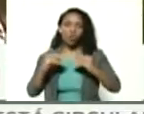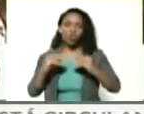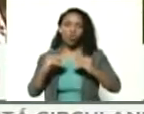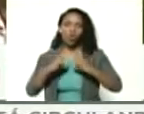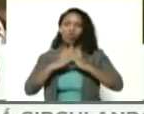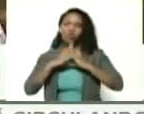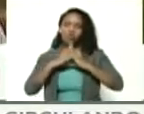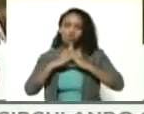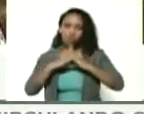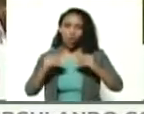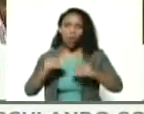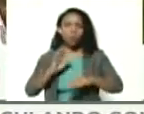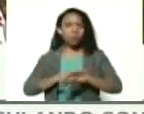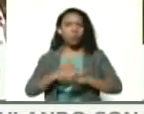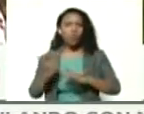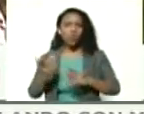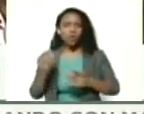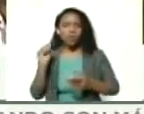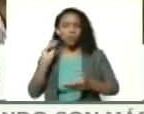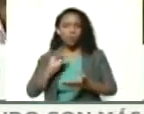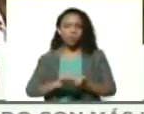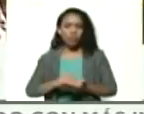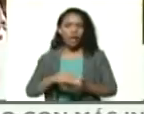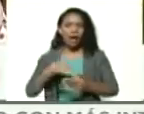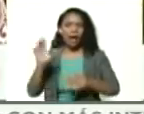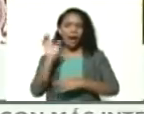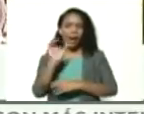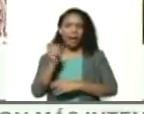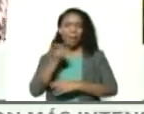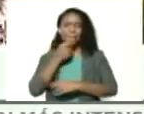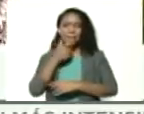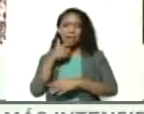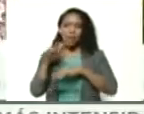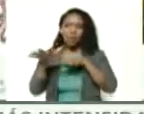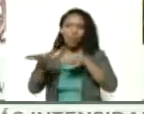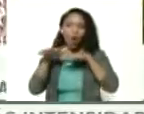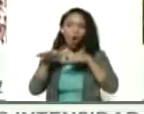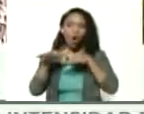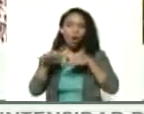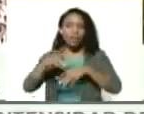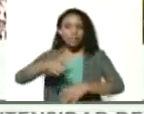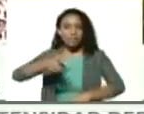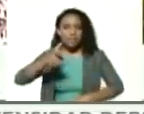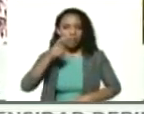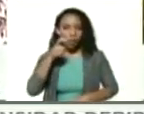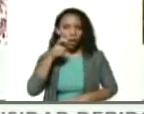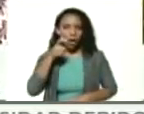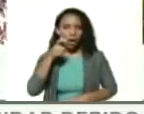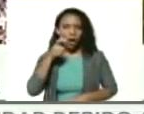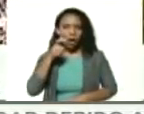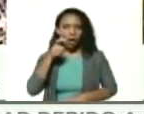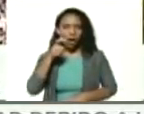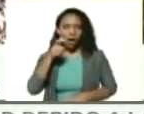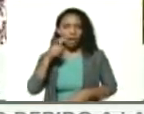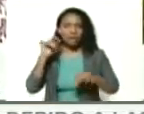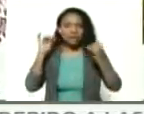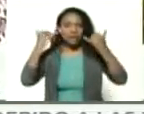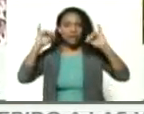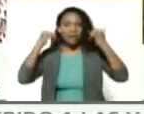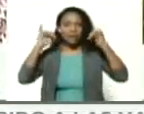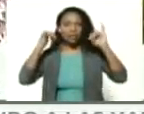entre todos para poner a Caracas bella, segura y con